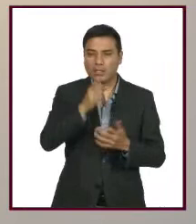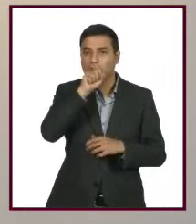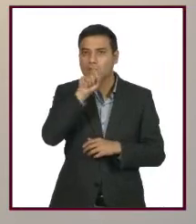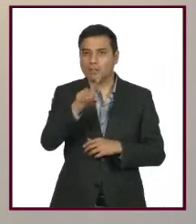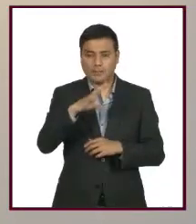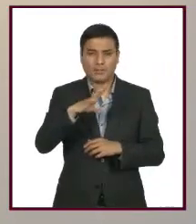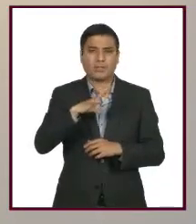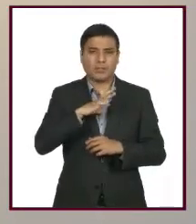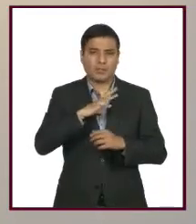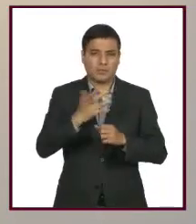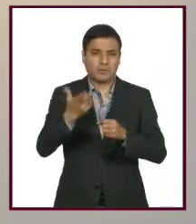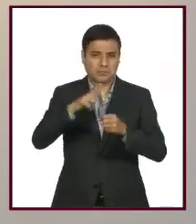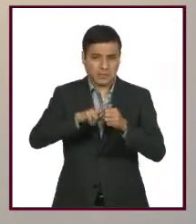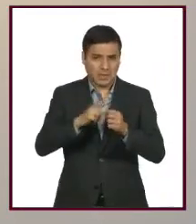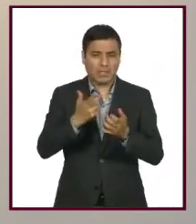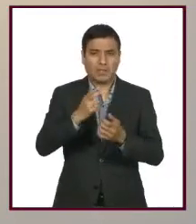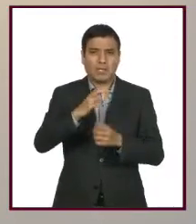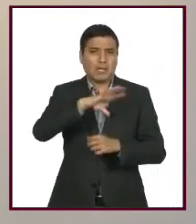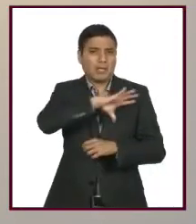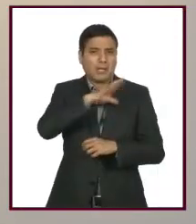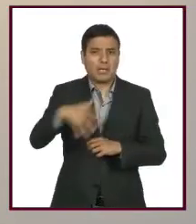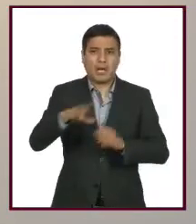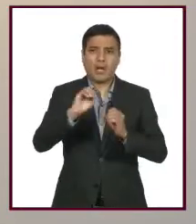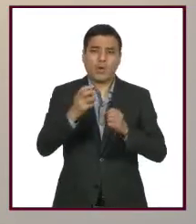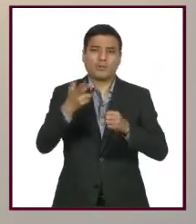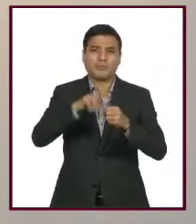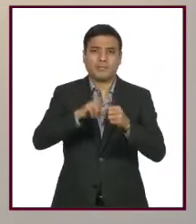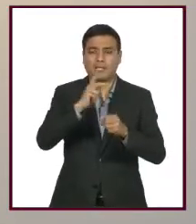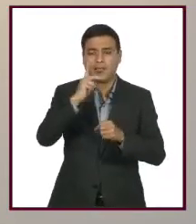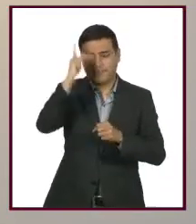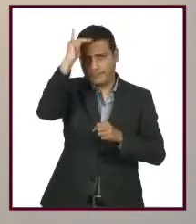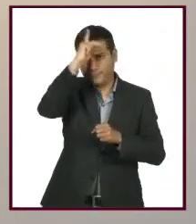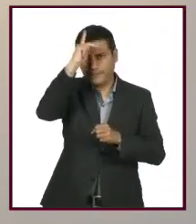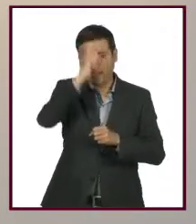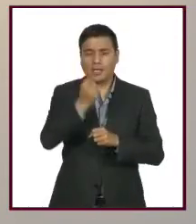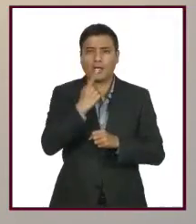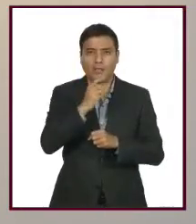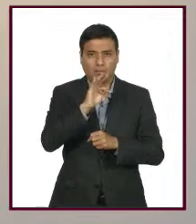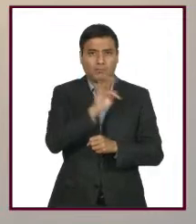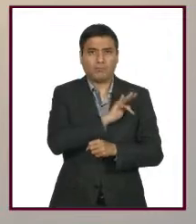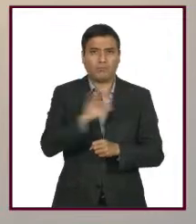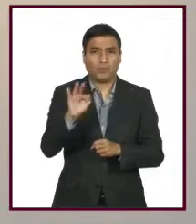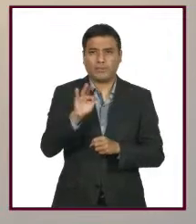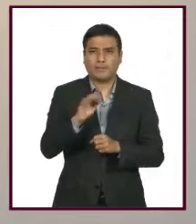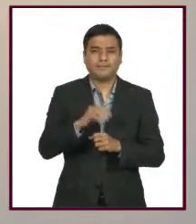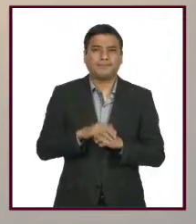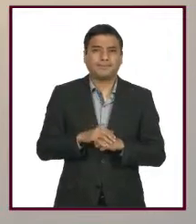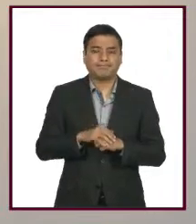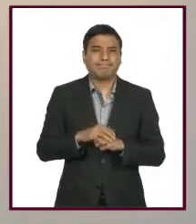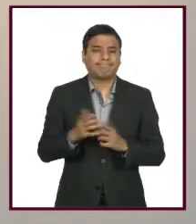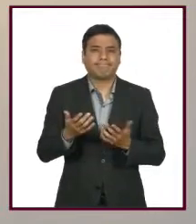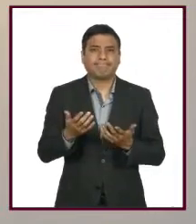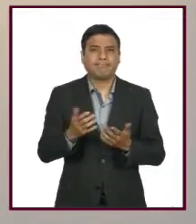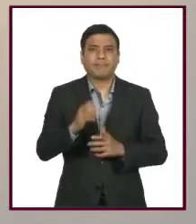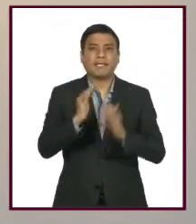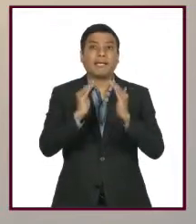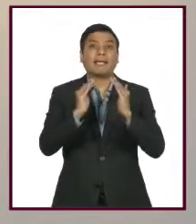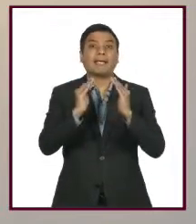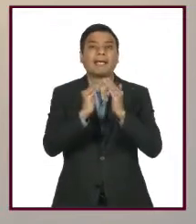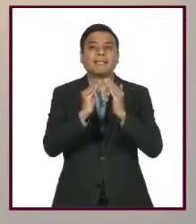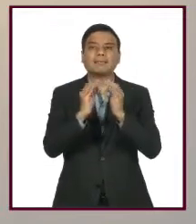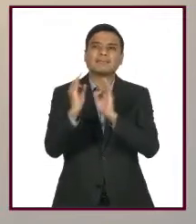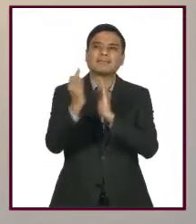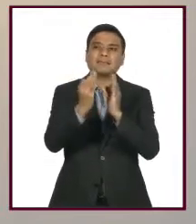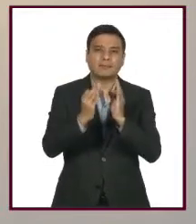ser en hospitales generales o en hospitales psiquiátricos, dependiéndose al caso y lo más cercano al domicilio o